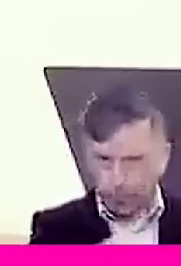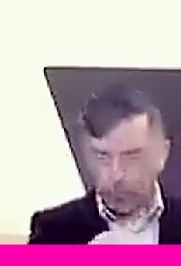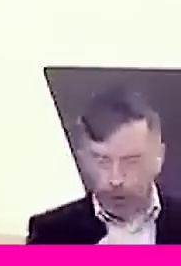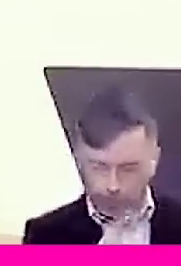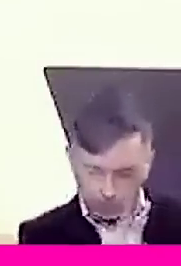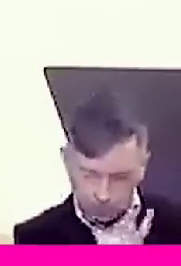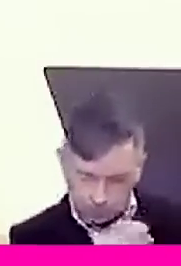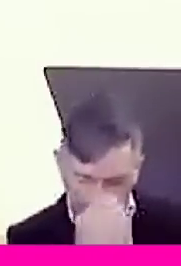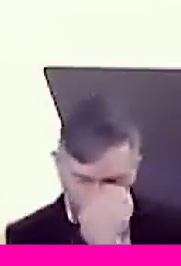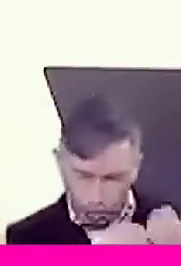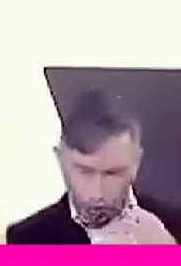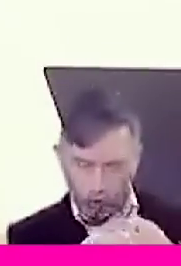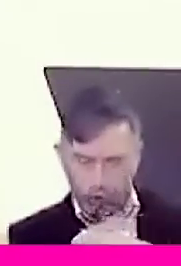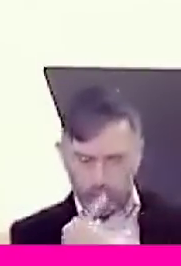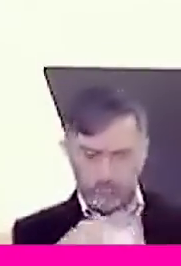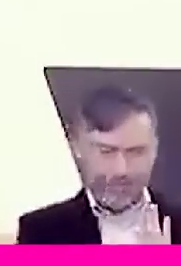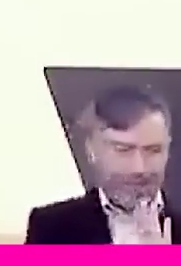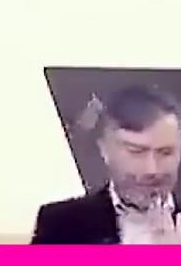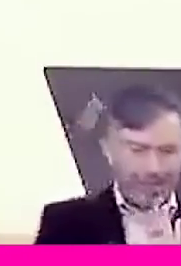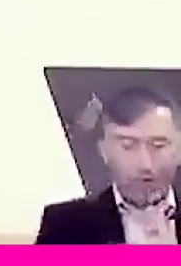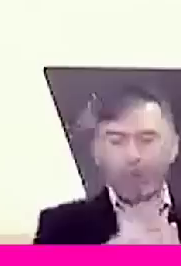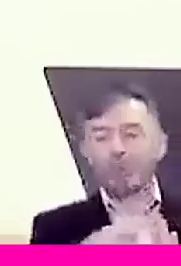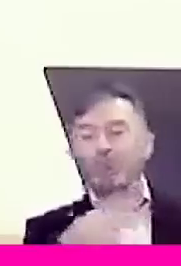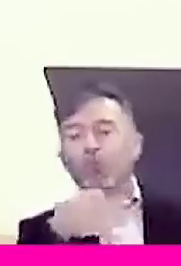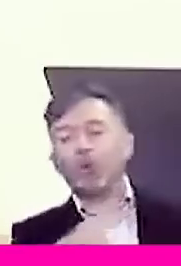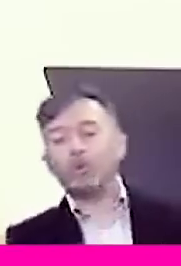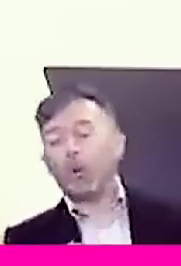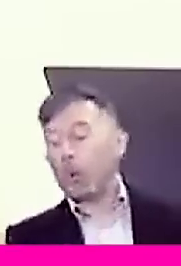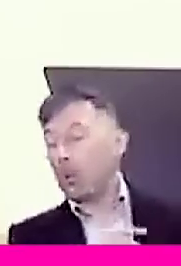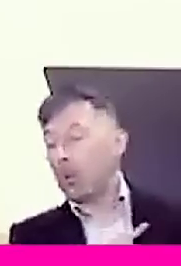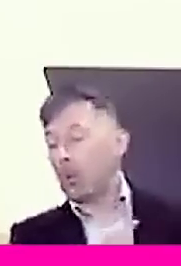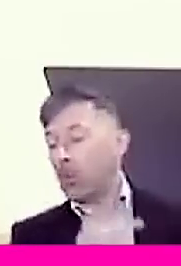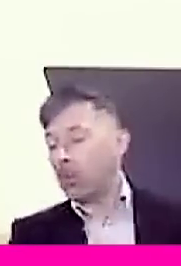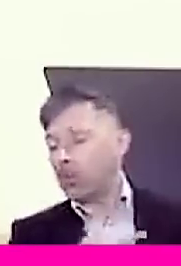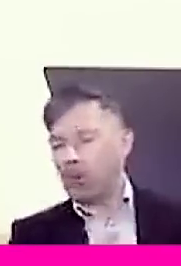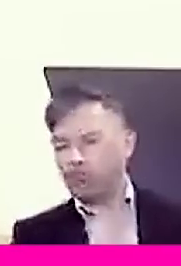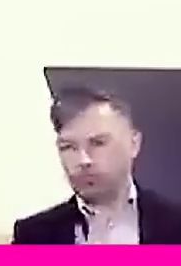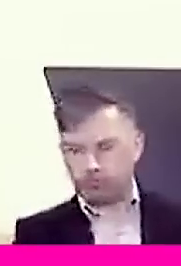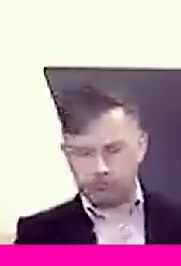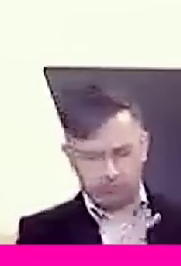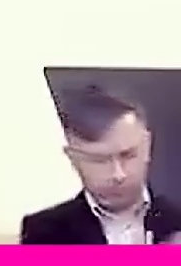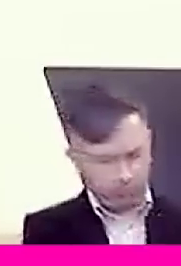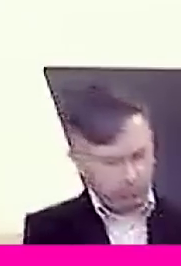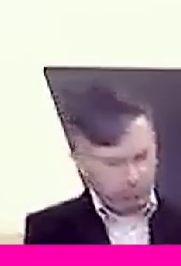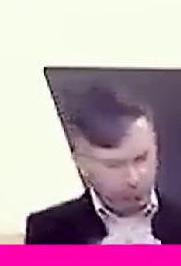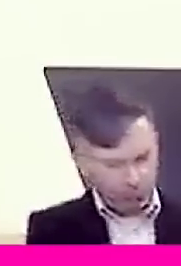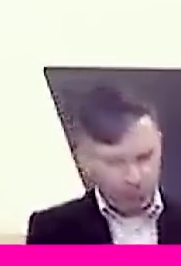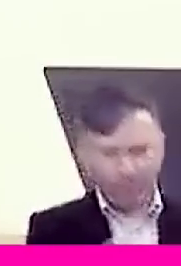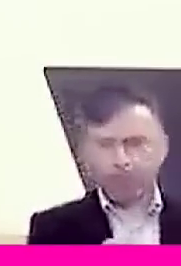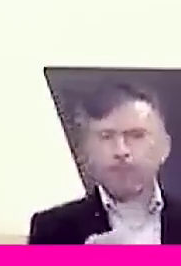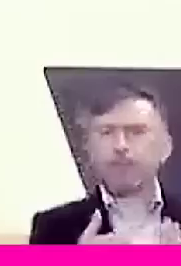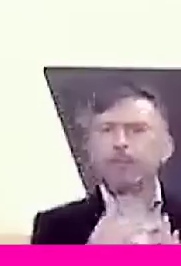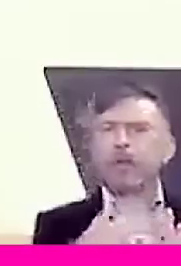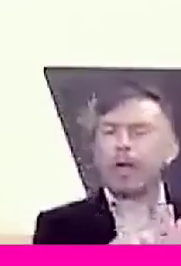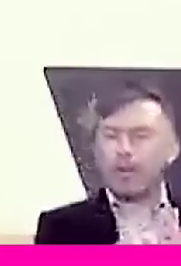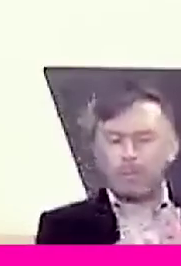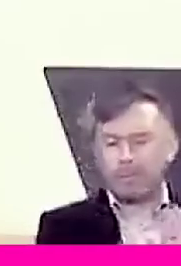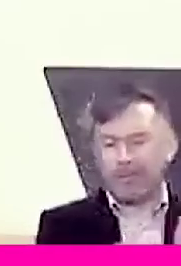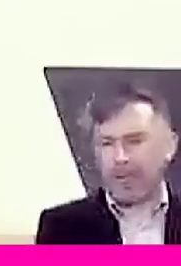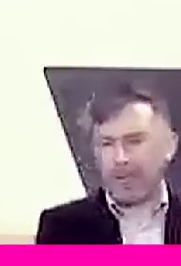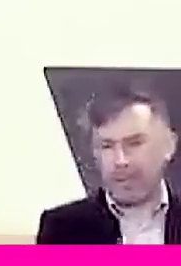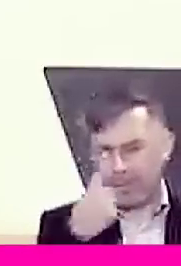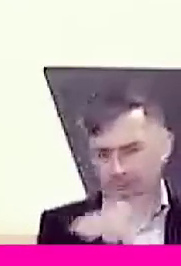sin filias ni fobias son las condiciones mínimas elementales de cualquier reforma las reglas del juego en democracia